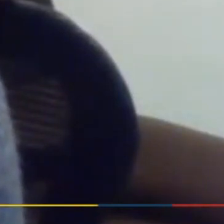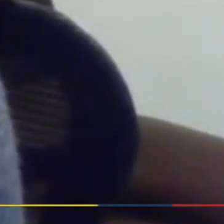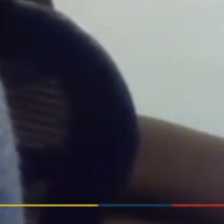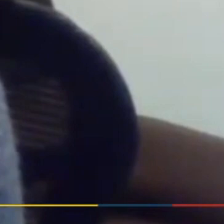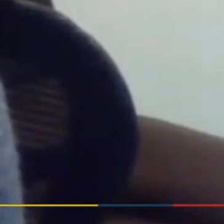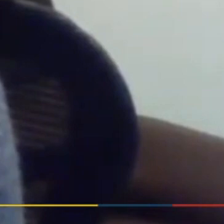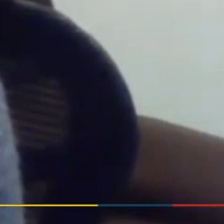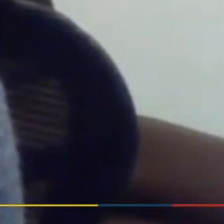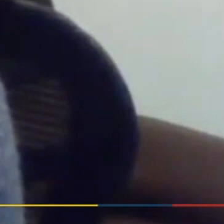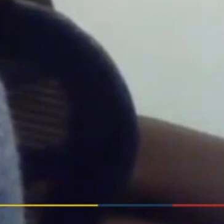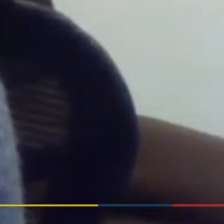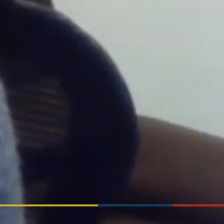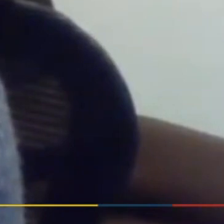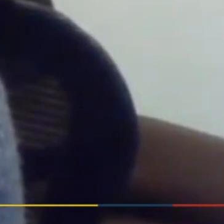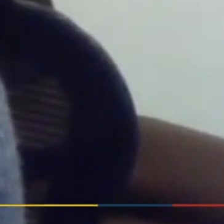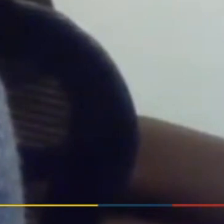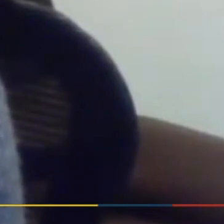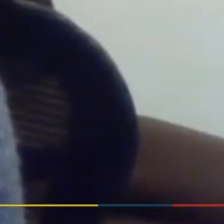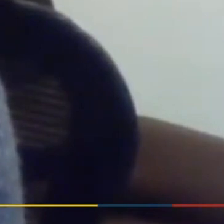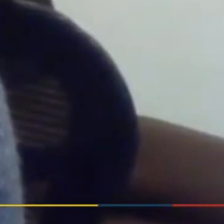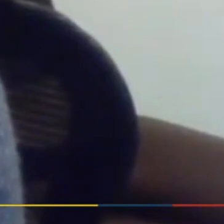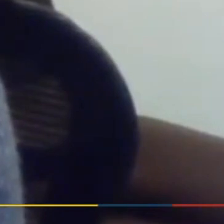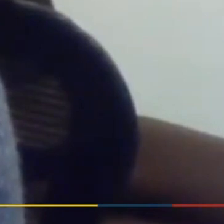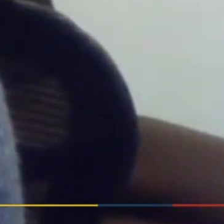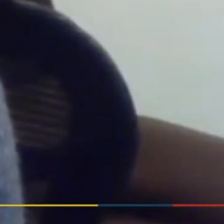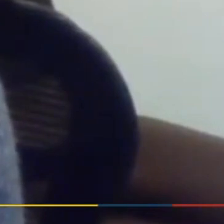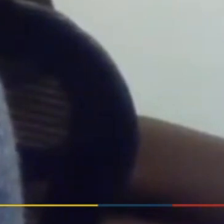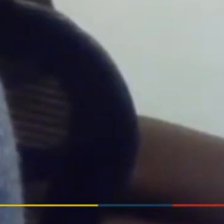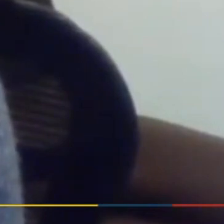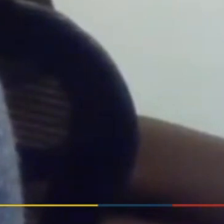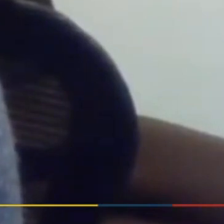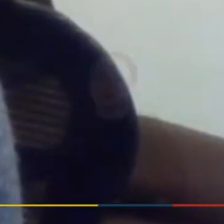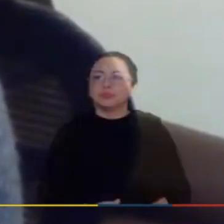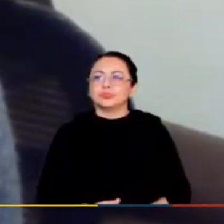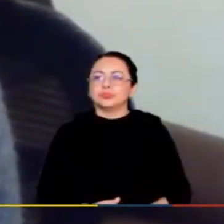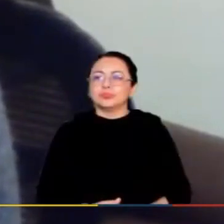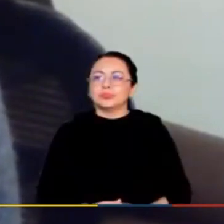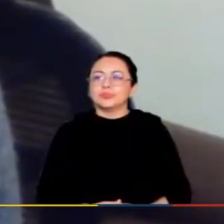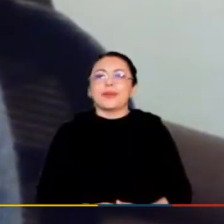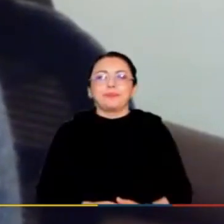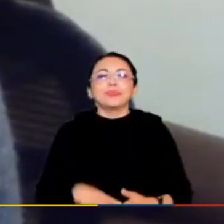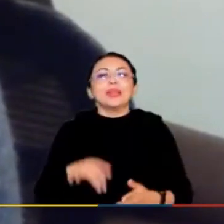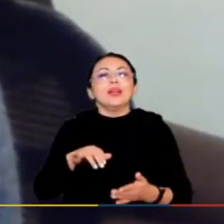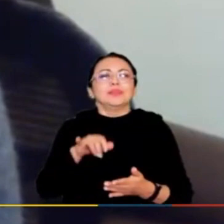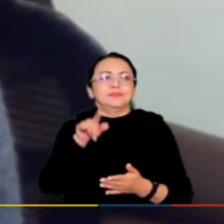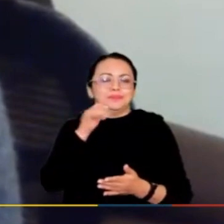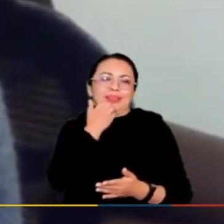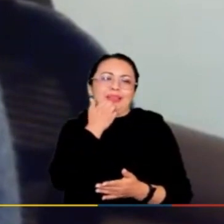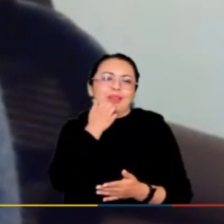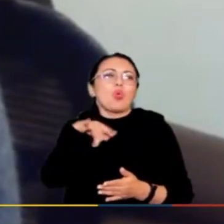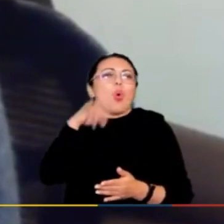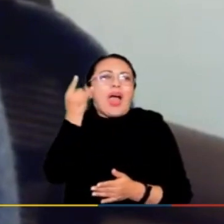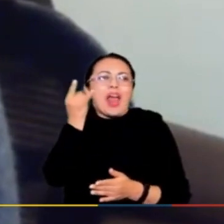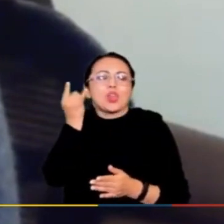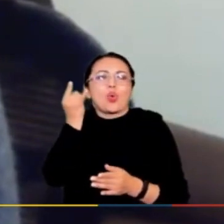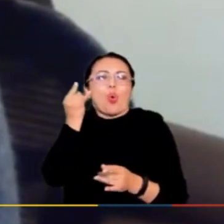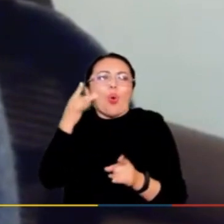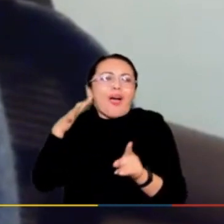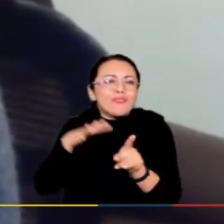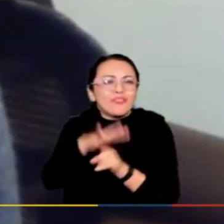la tensión es inmensa y cualquier tipo de contaminación